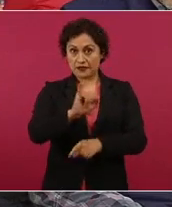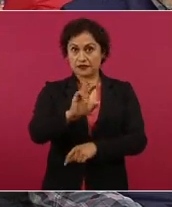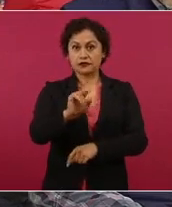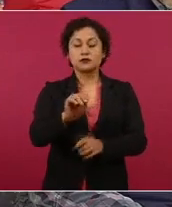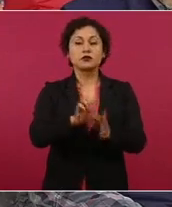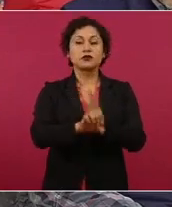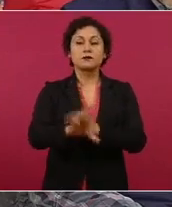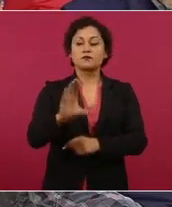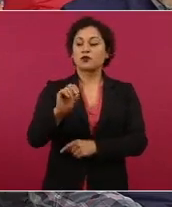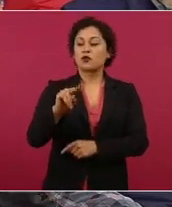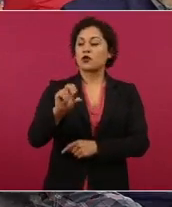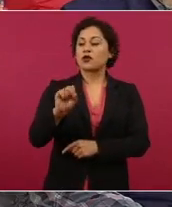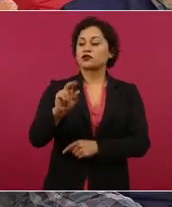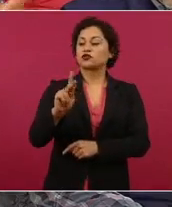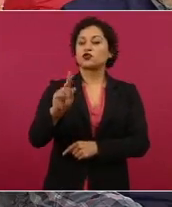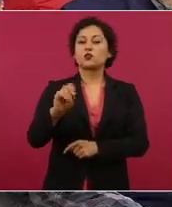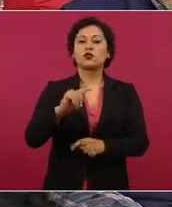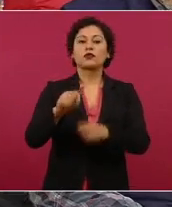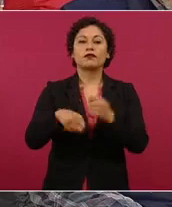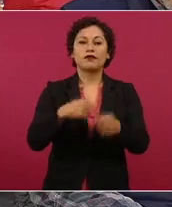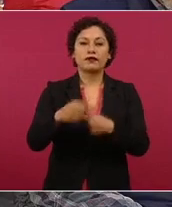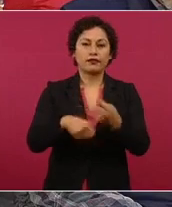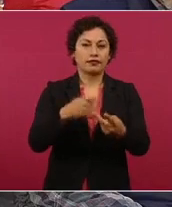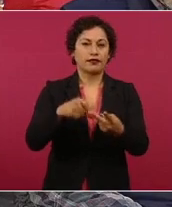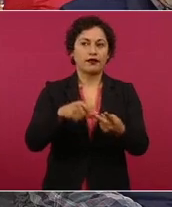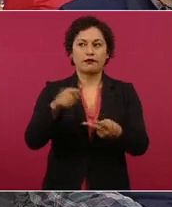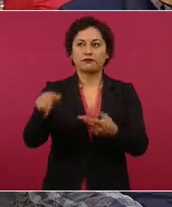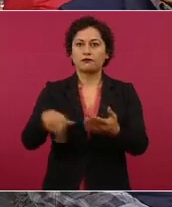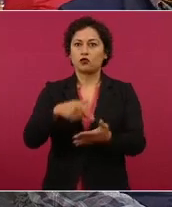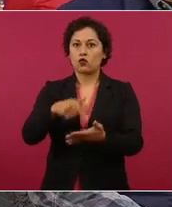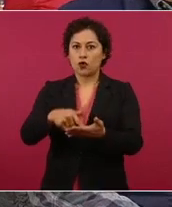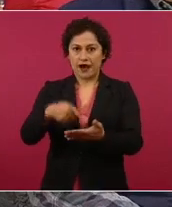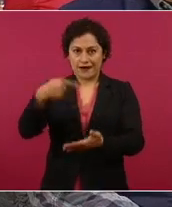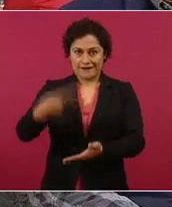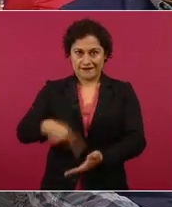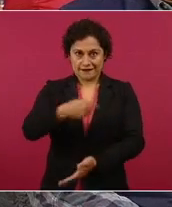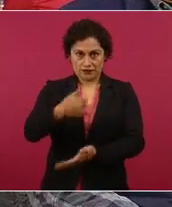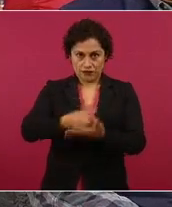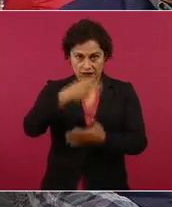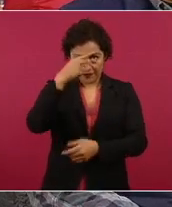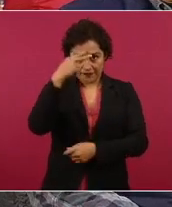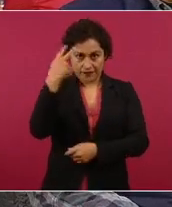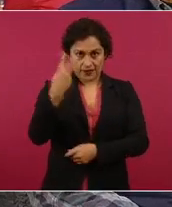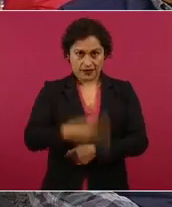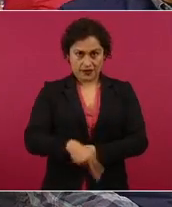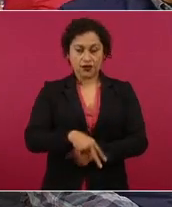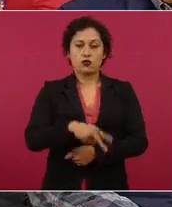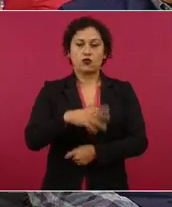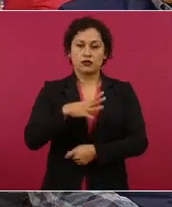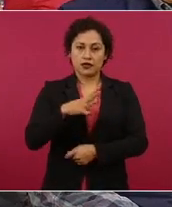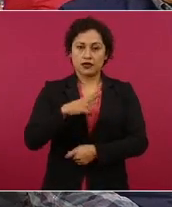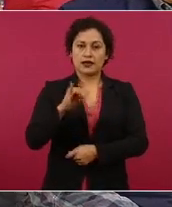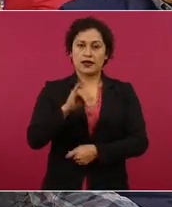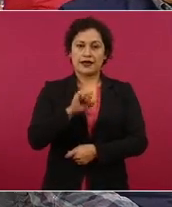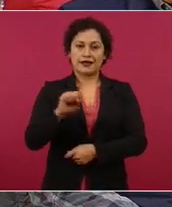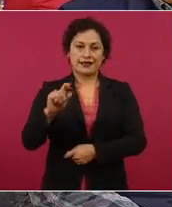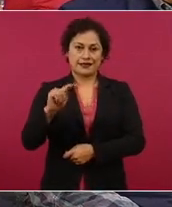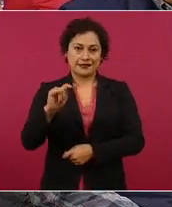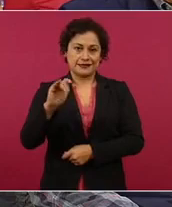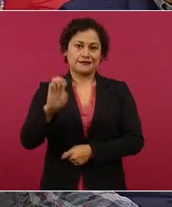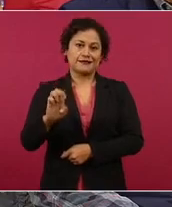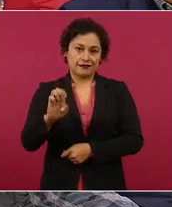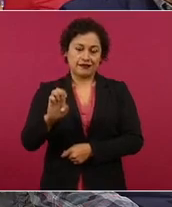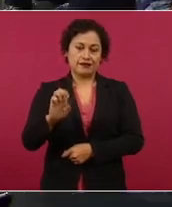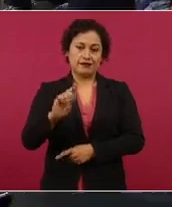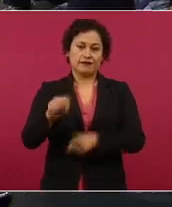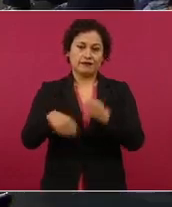Conasupo? Había una tienda de limpias en la colonia Álvaro Obregón, en la capital. Estaba la tienda del Issste muy surtida, hoy prácticamente